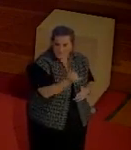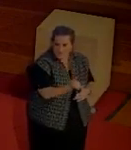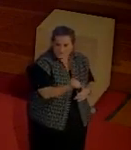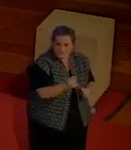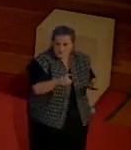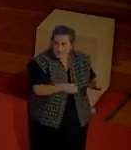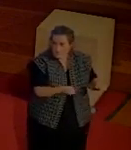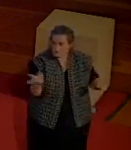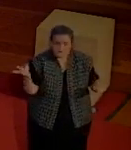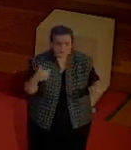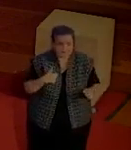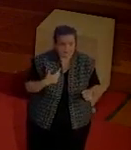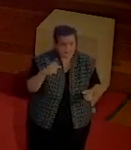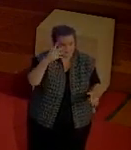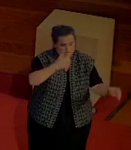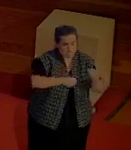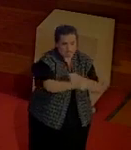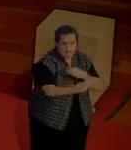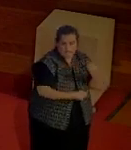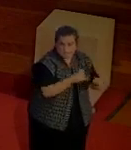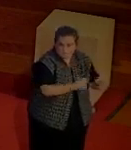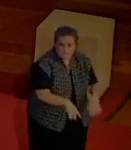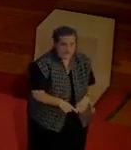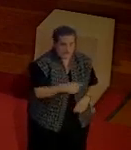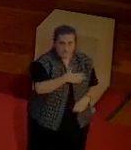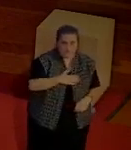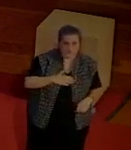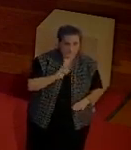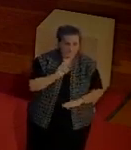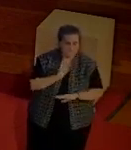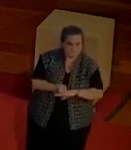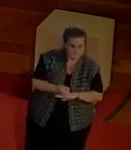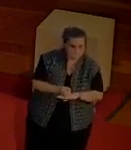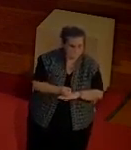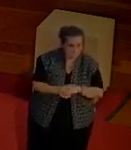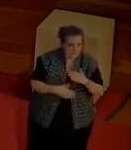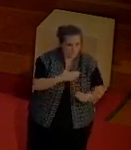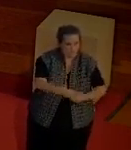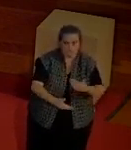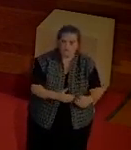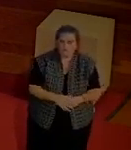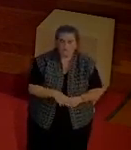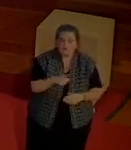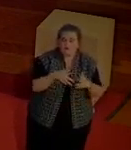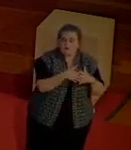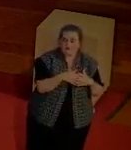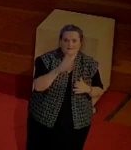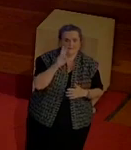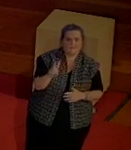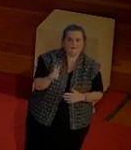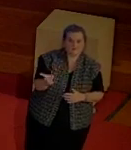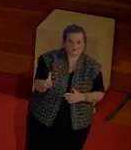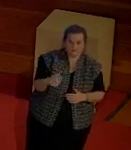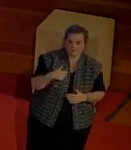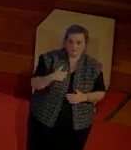estuviéramos en su situación de mantener su hegemonía y por lo tanto no ve con buenos ojos a cualquiera que